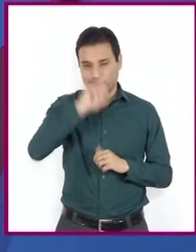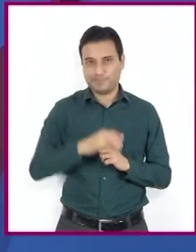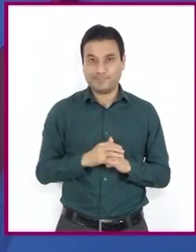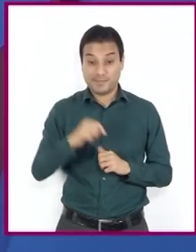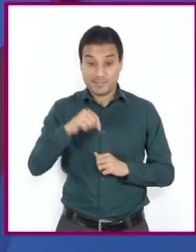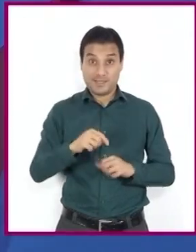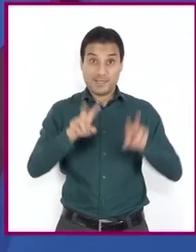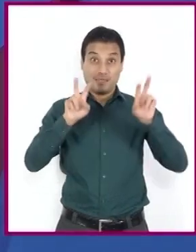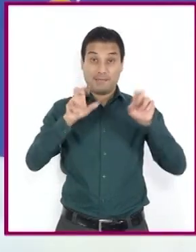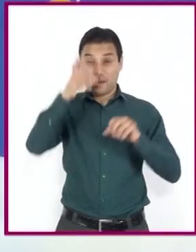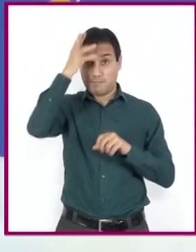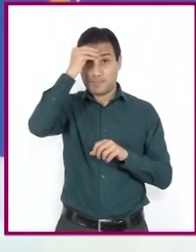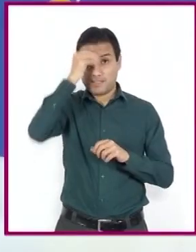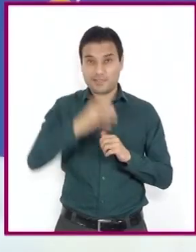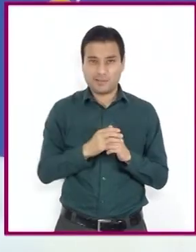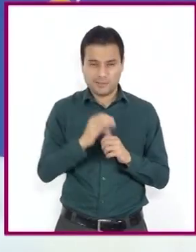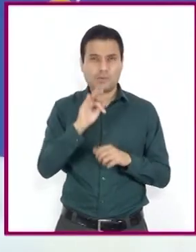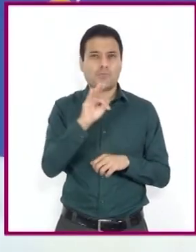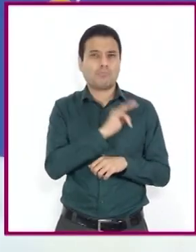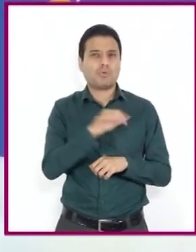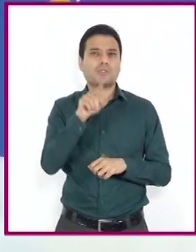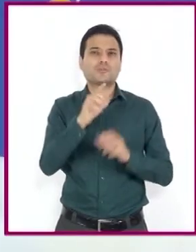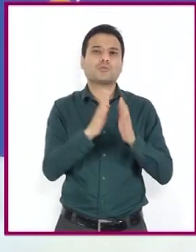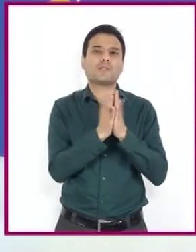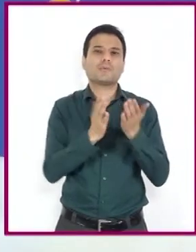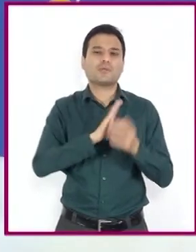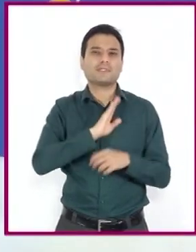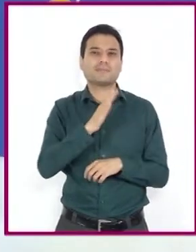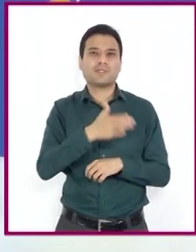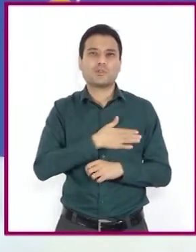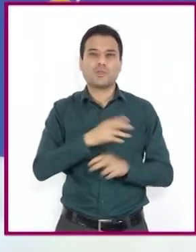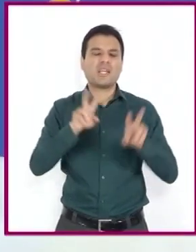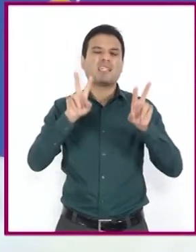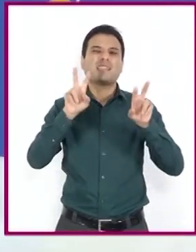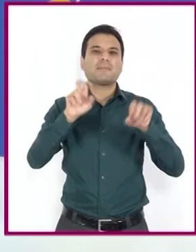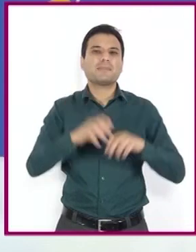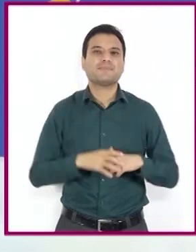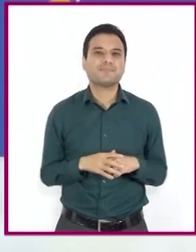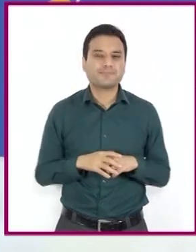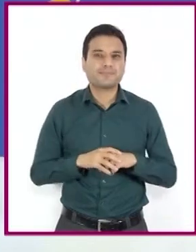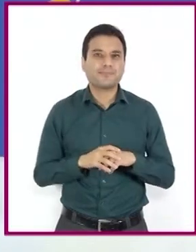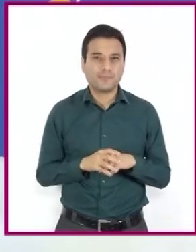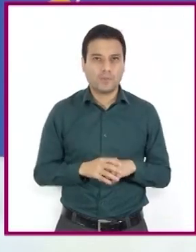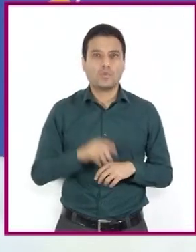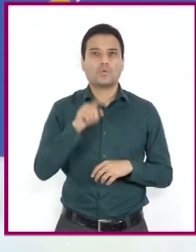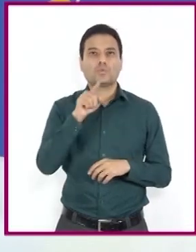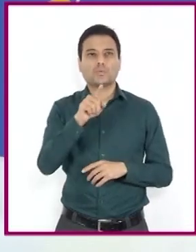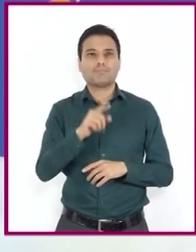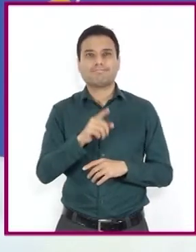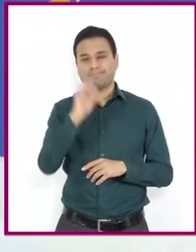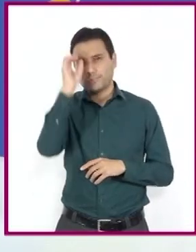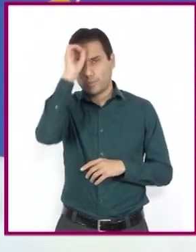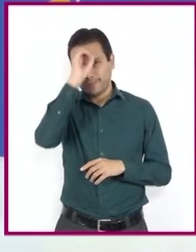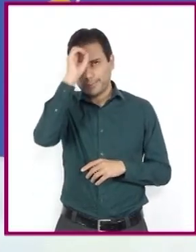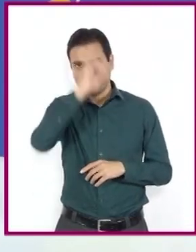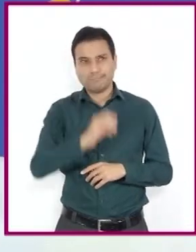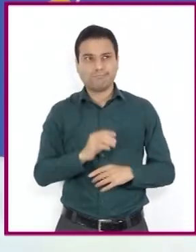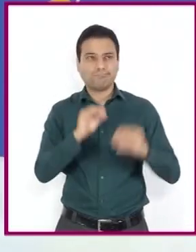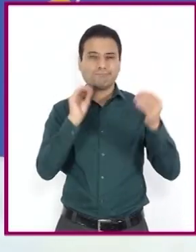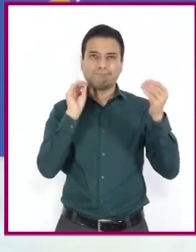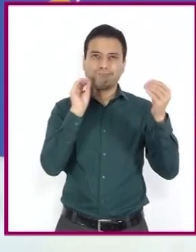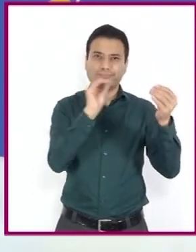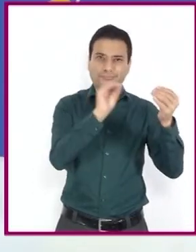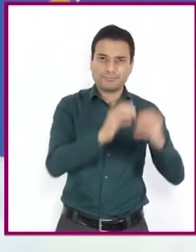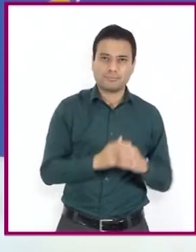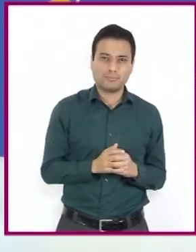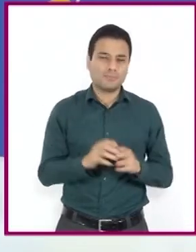lo que aquí vimos, localicen en su libro de texto el aprendizaje esperado. Argumentar sus puntos de vista respecto al